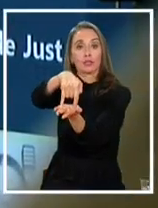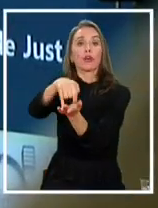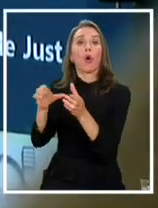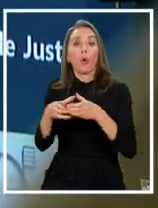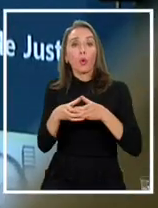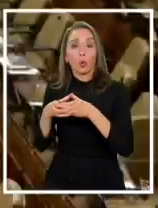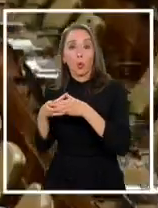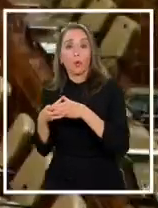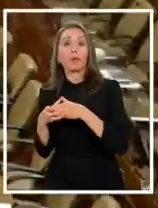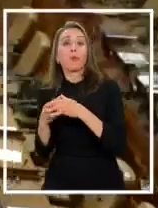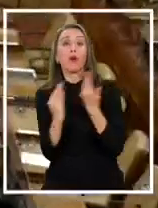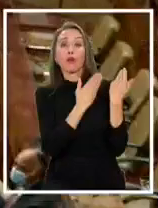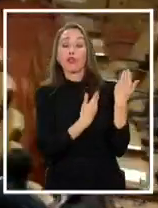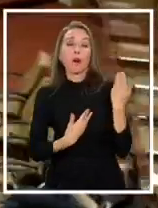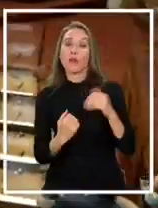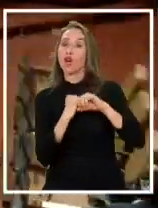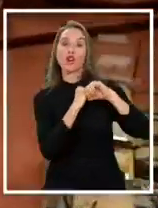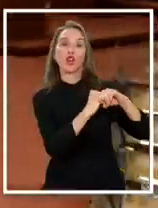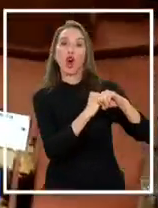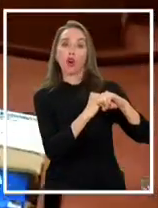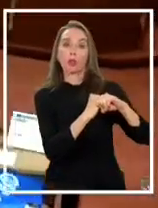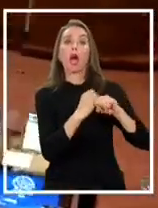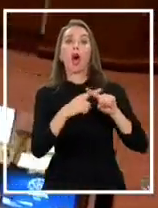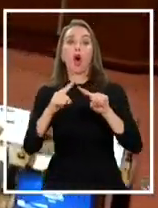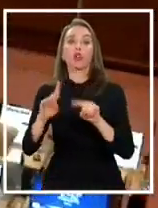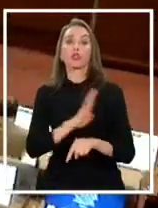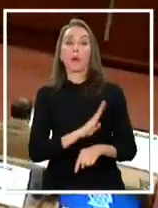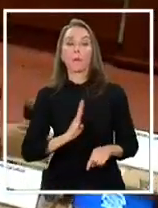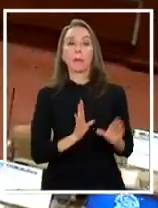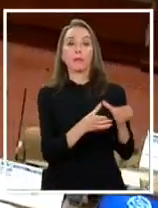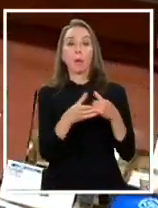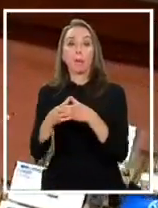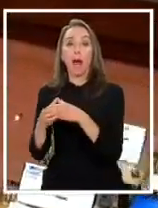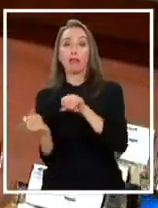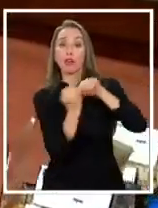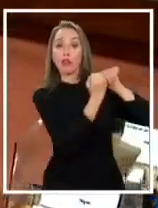del oficialismo se ha mostrado en contra, sino también diversos miembros de partidos de oposición.